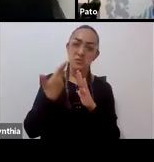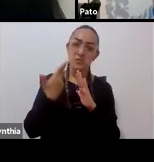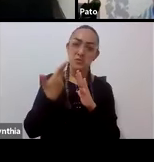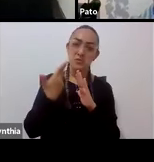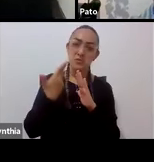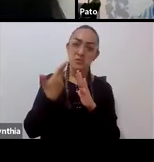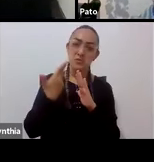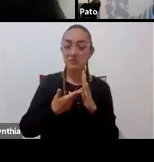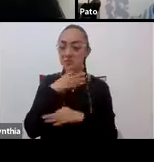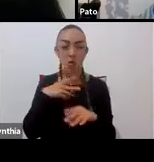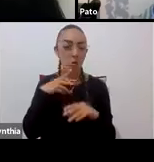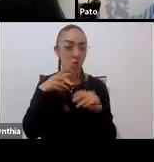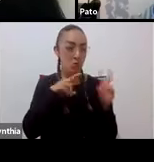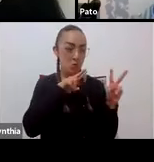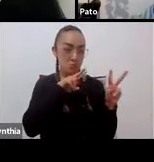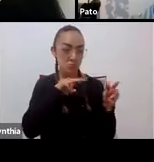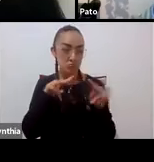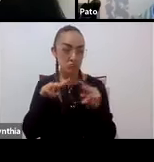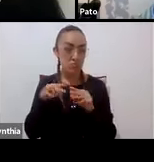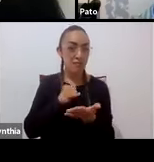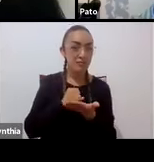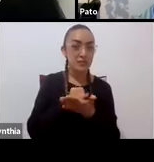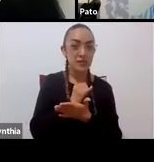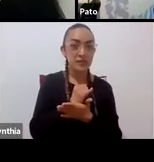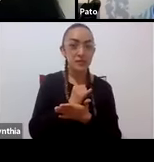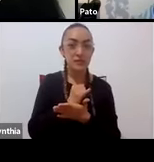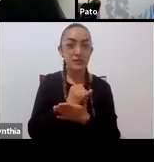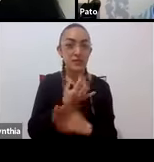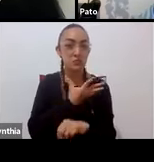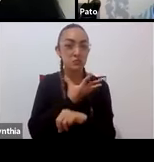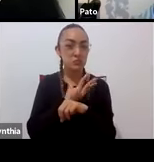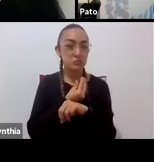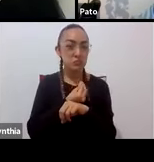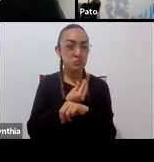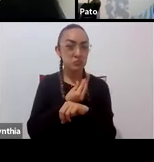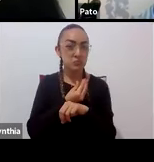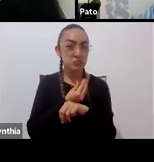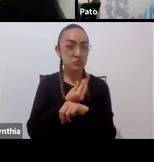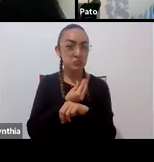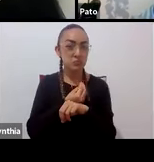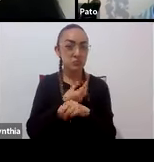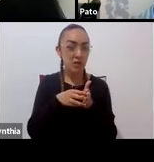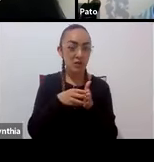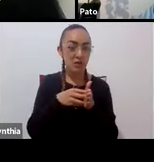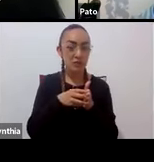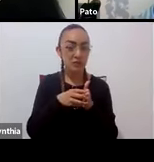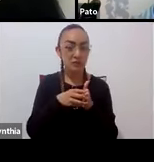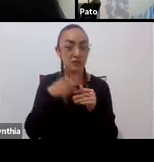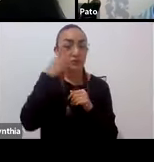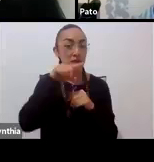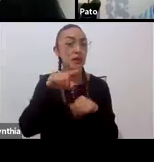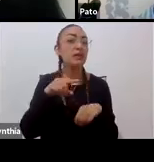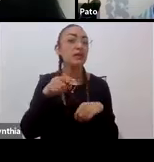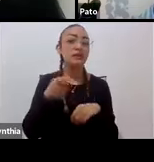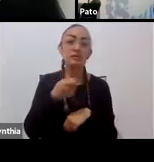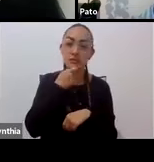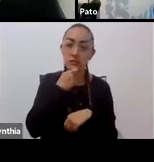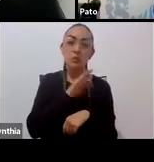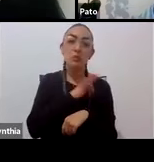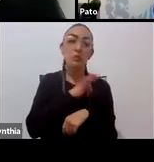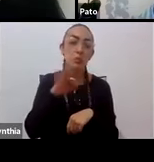movimiento decide hacerle un ajuste a la caja de las semillas para que el niño la pueda colocar sobre los brazos